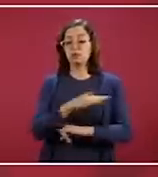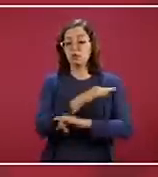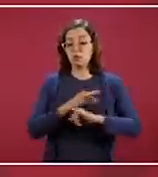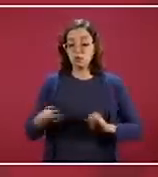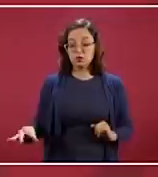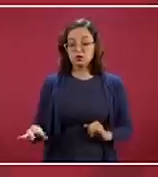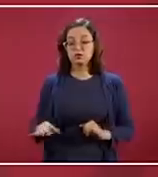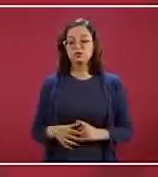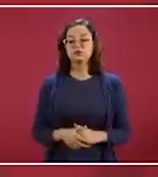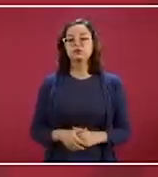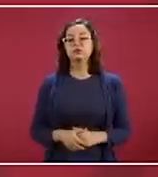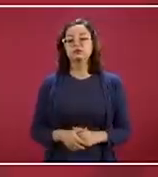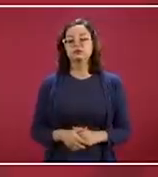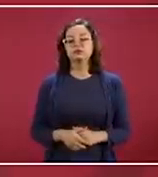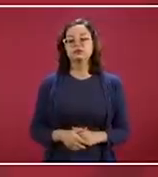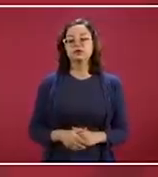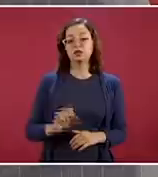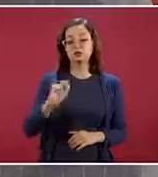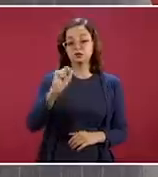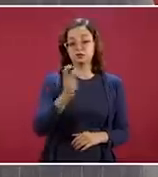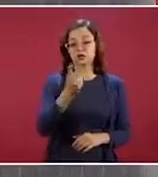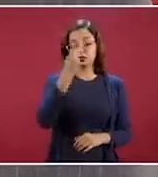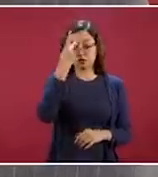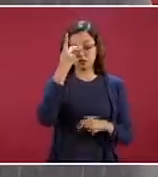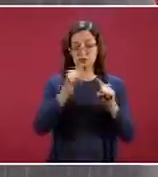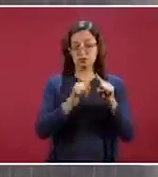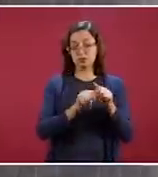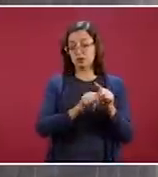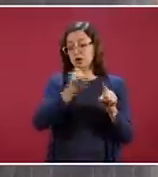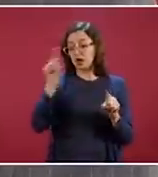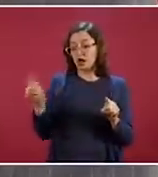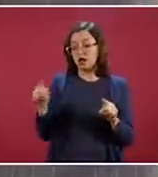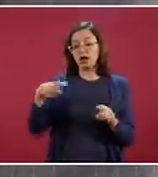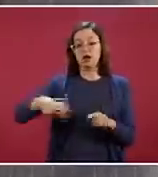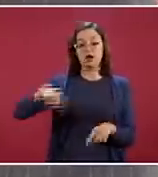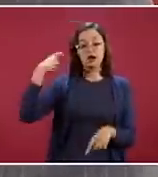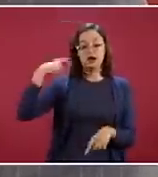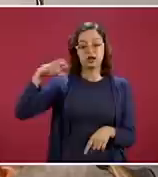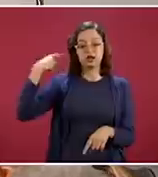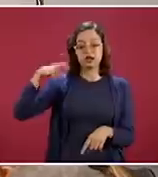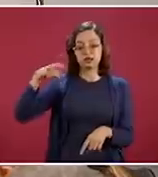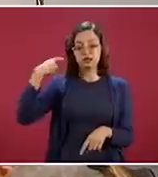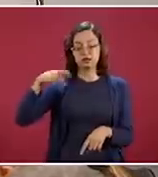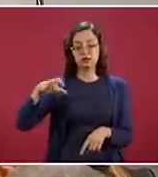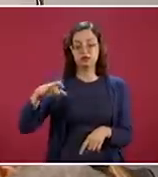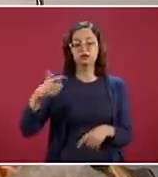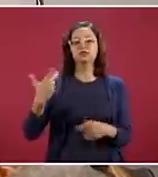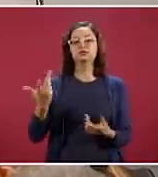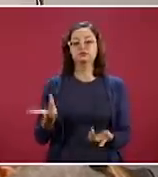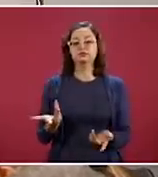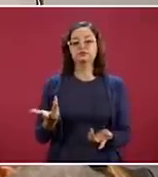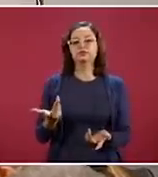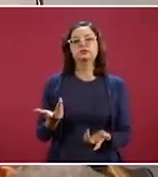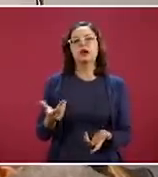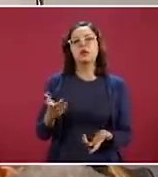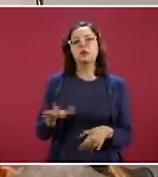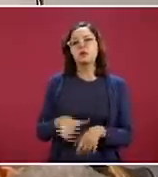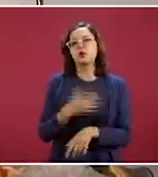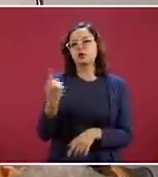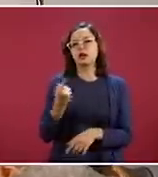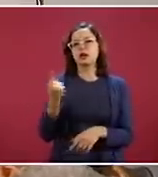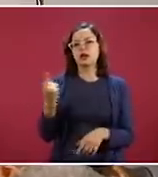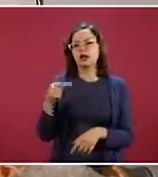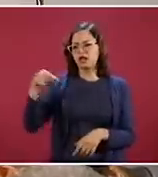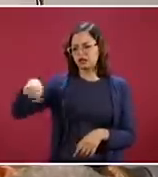tramo de la ruta San Luis Potosí a Querétaro, ya después cuando están aquí en Querétaro no hemos tenido